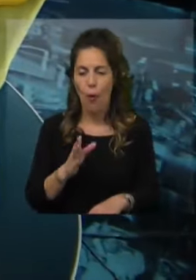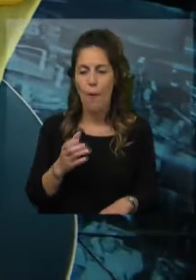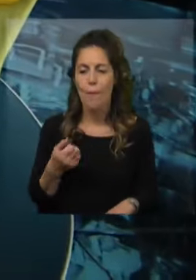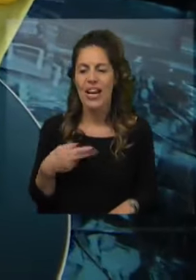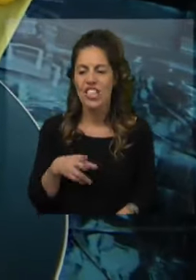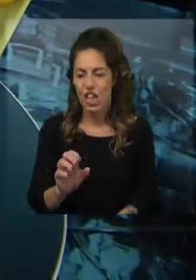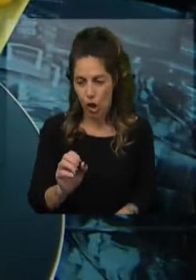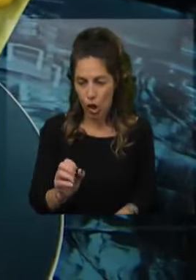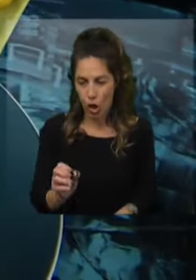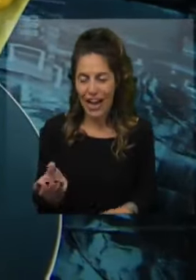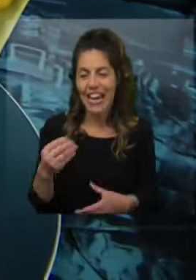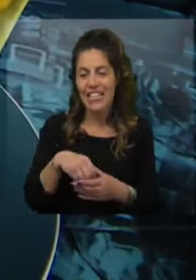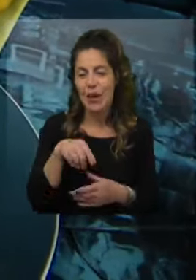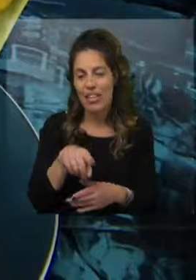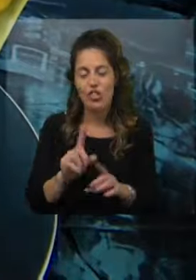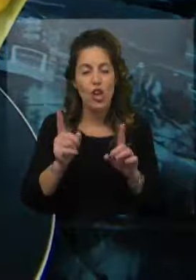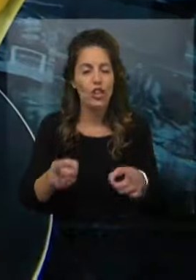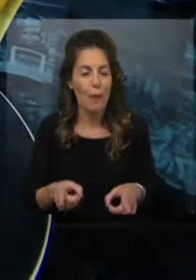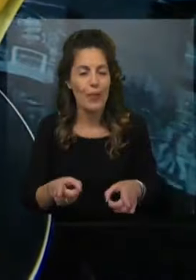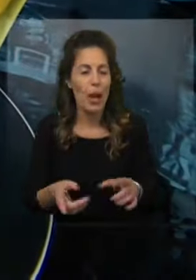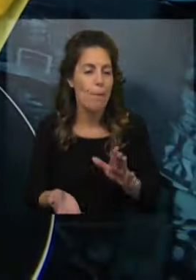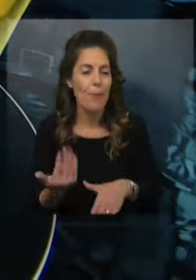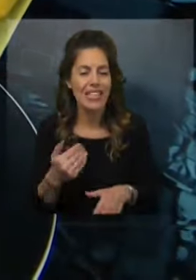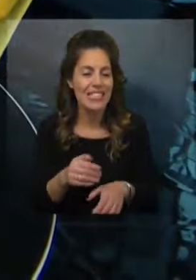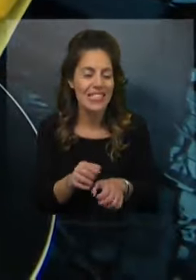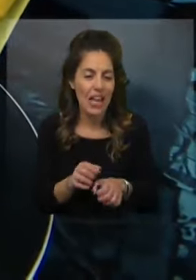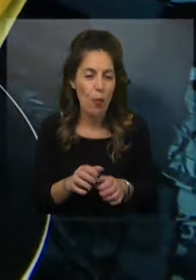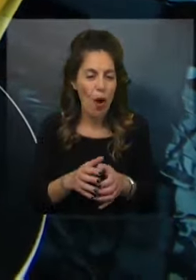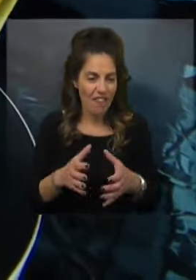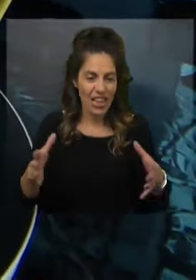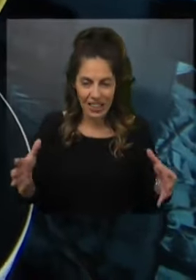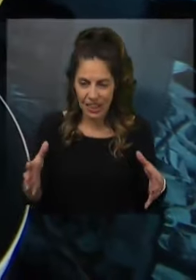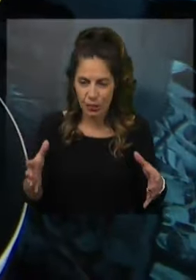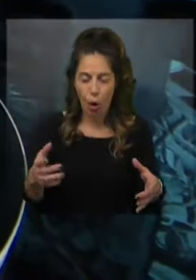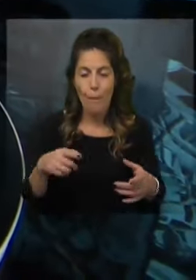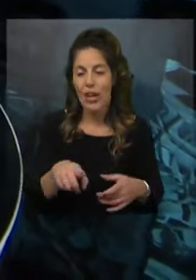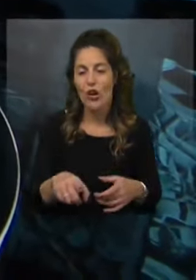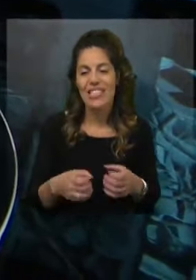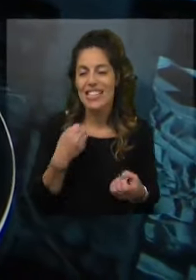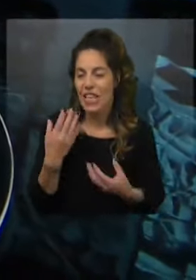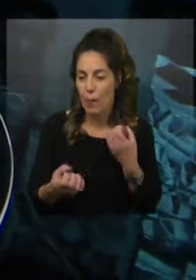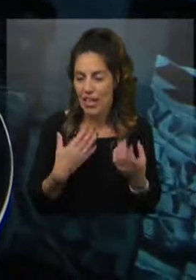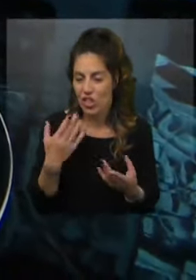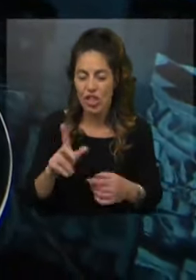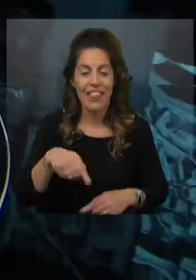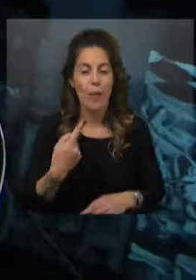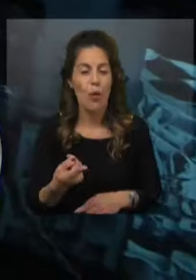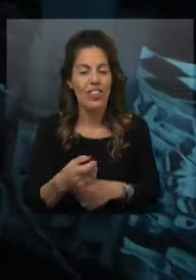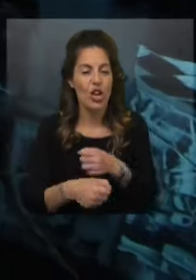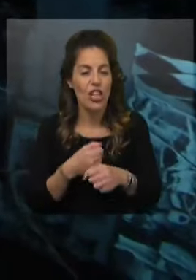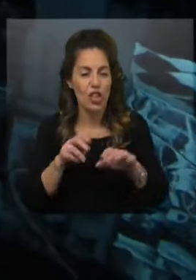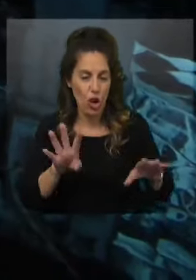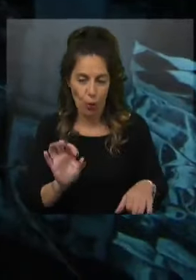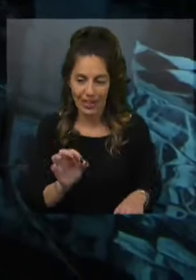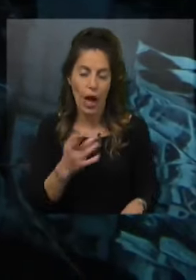solo canalizaba eso sino que era mucho más abarcativo pero en el caso sí De esas expresiones luego en los 90 Como por